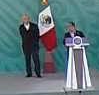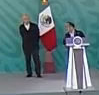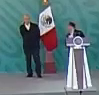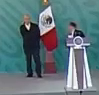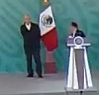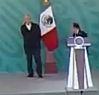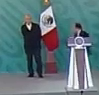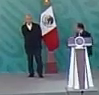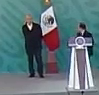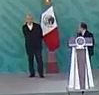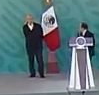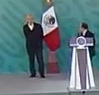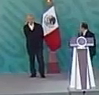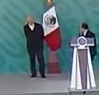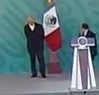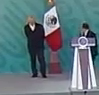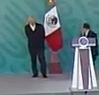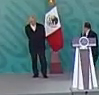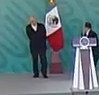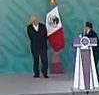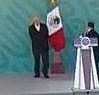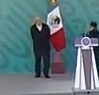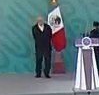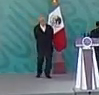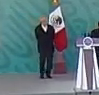de Profeco, que tenga muy feliz cumpleaños.